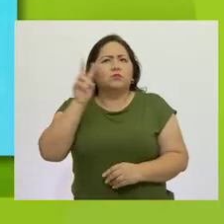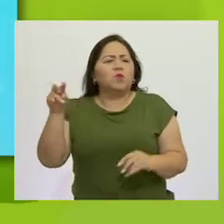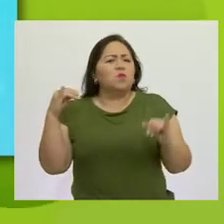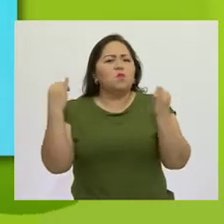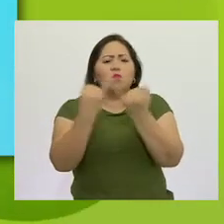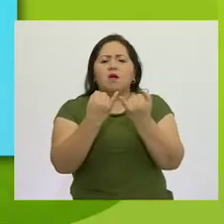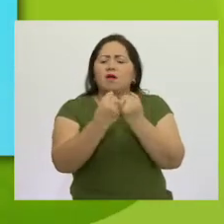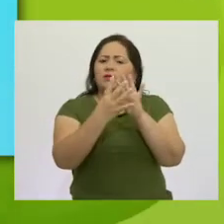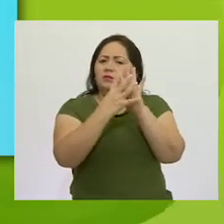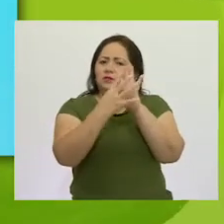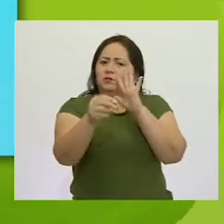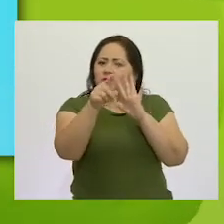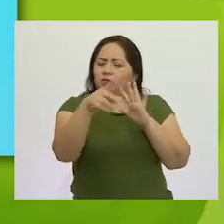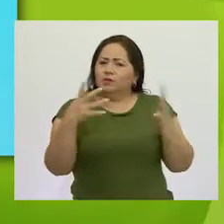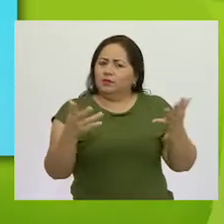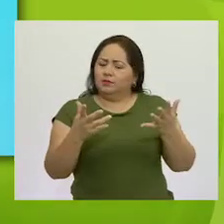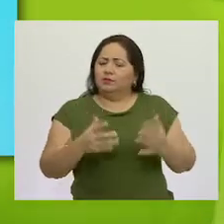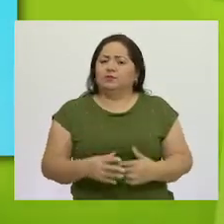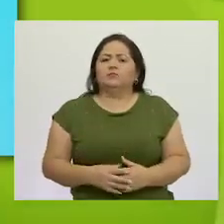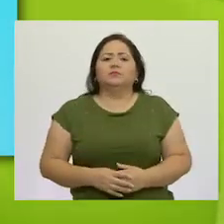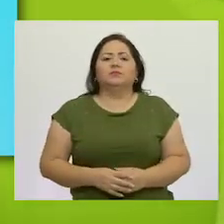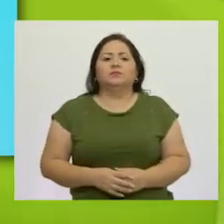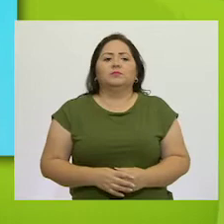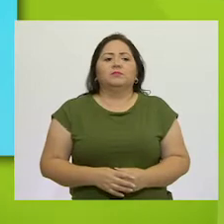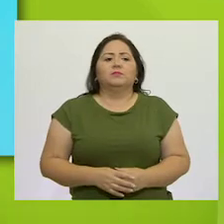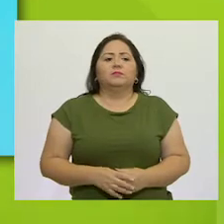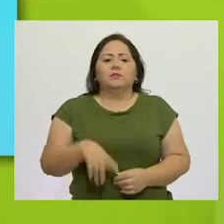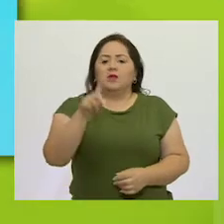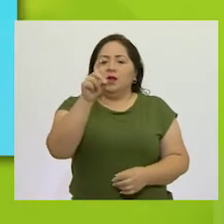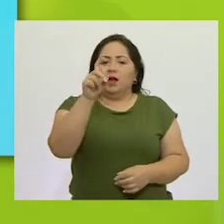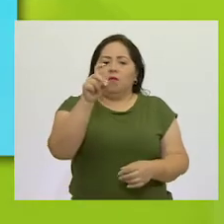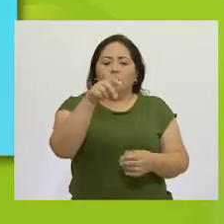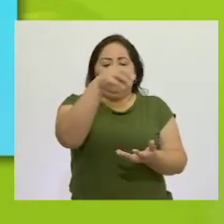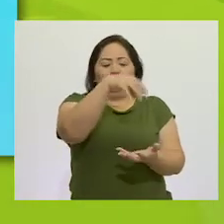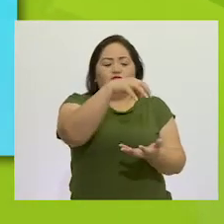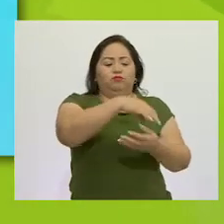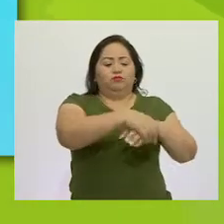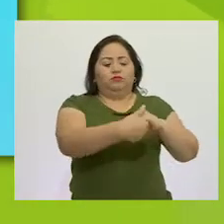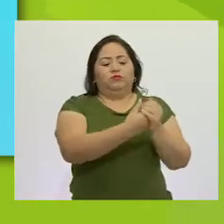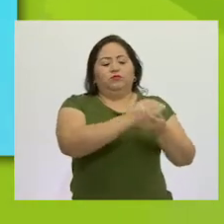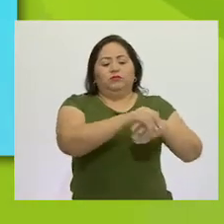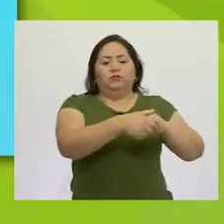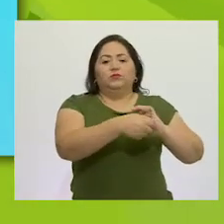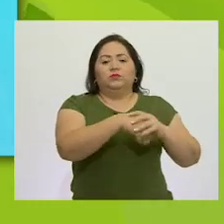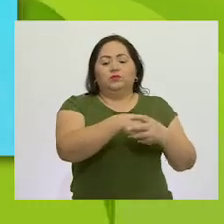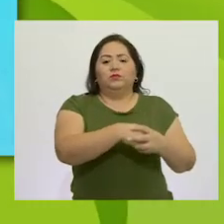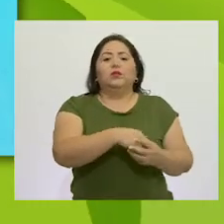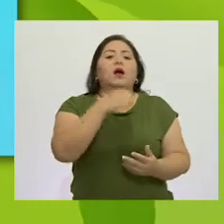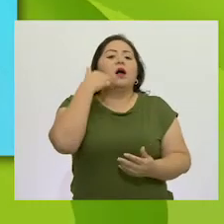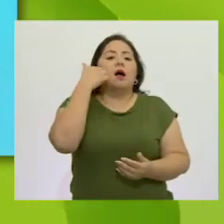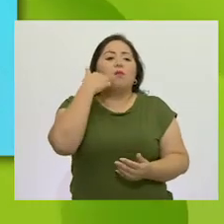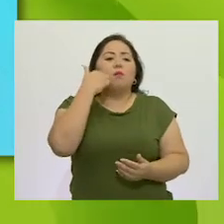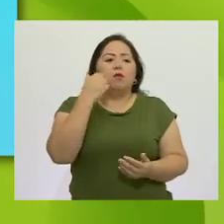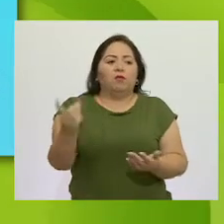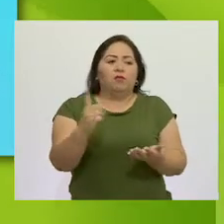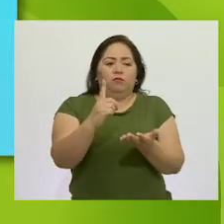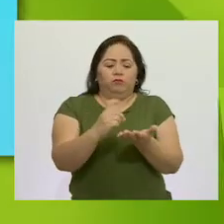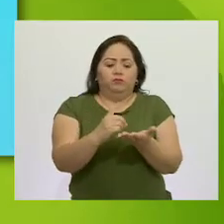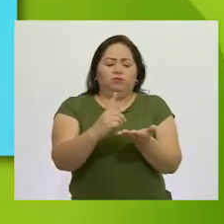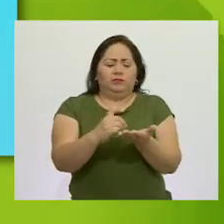Sigue estos pasos para hacerlo correctamente. Moja tus manos. Usa suficiente